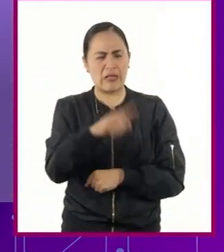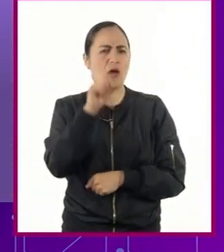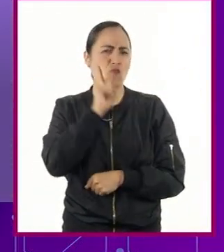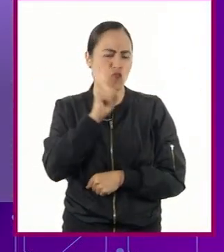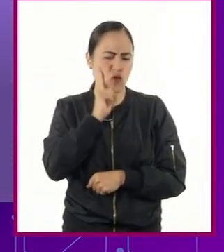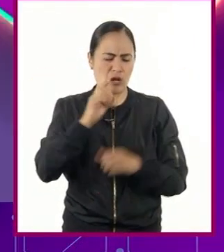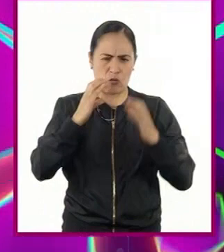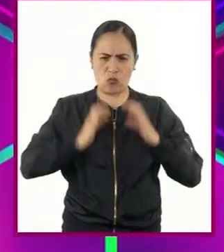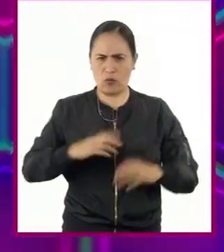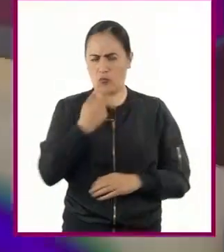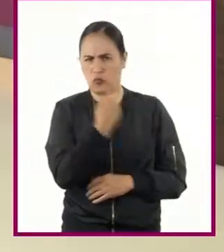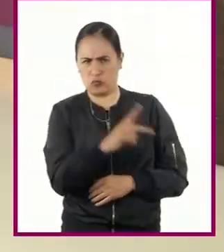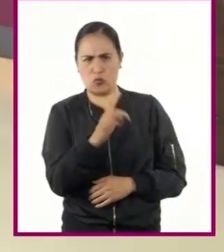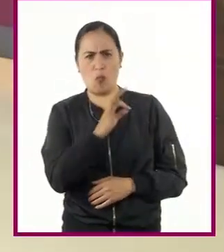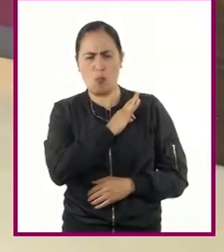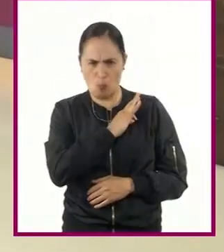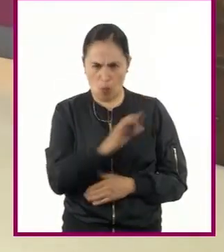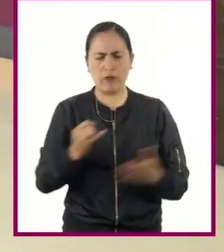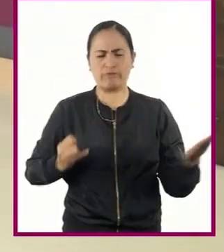su cuerpo.